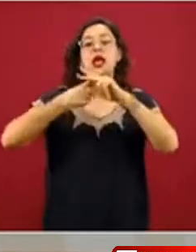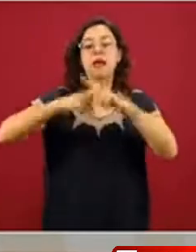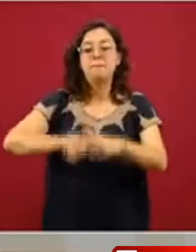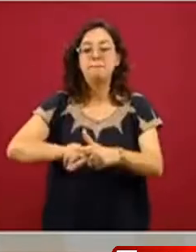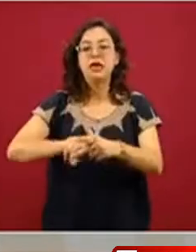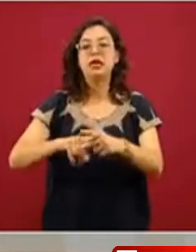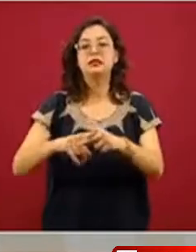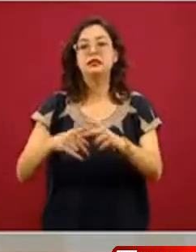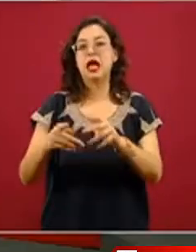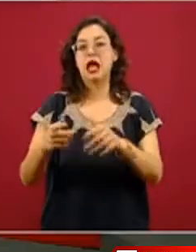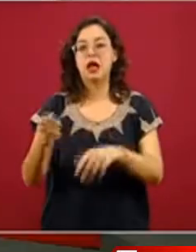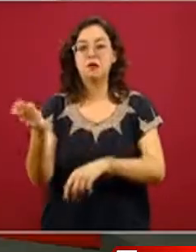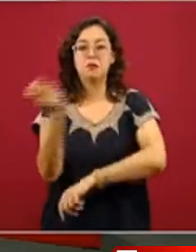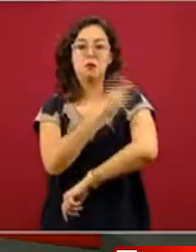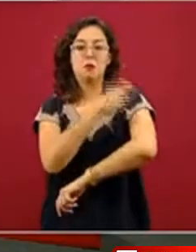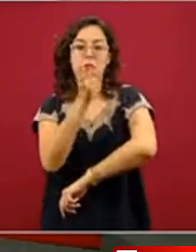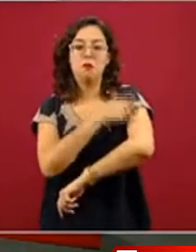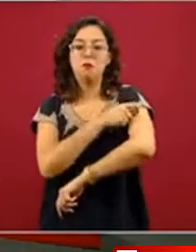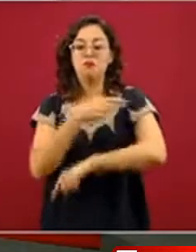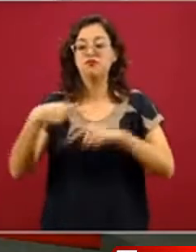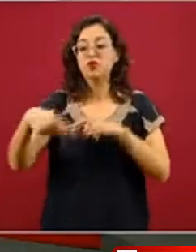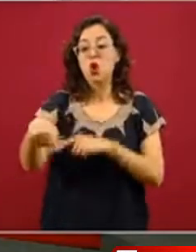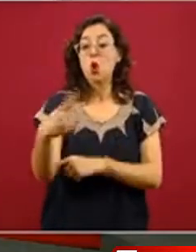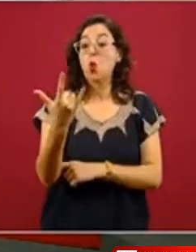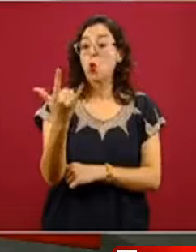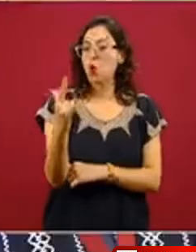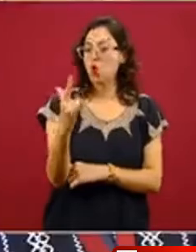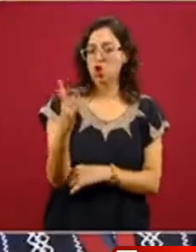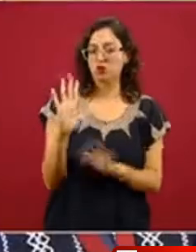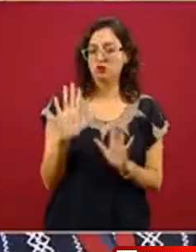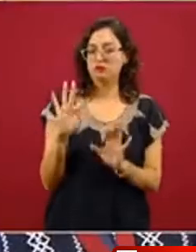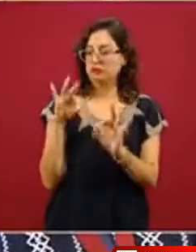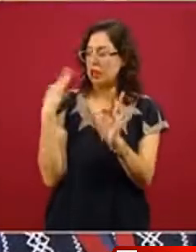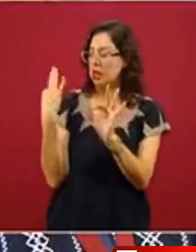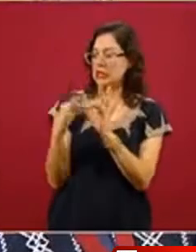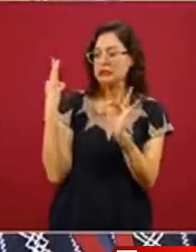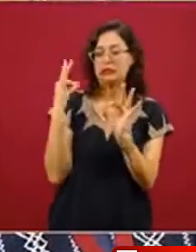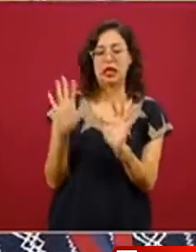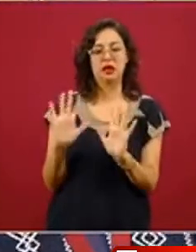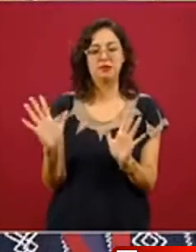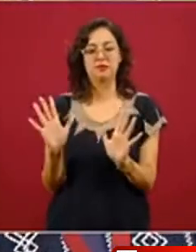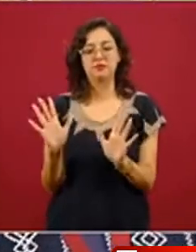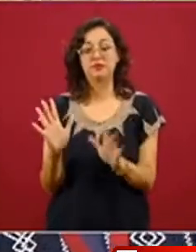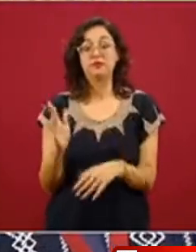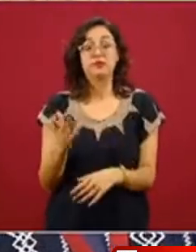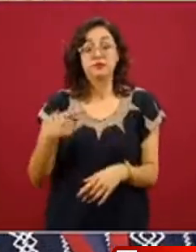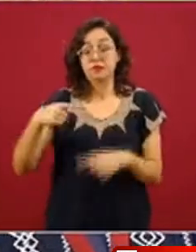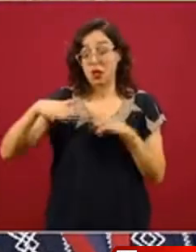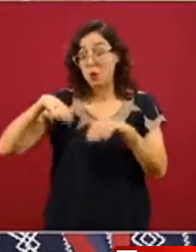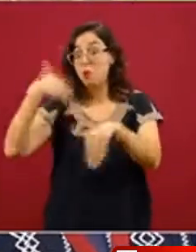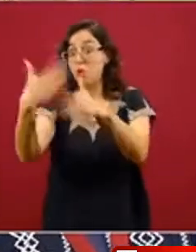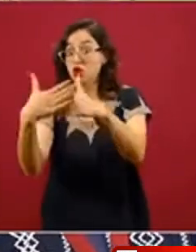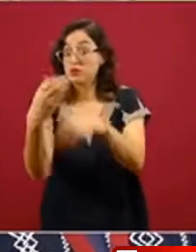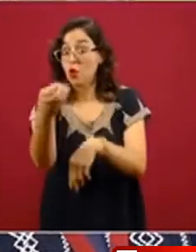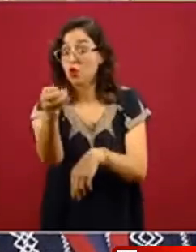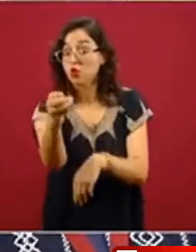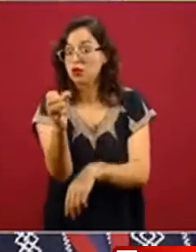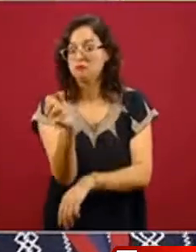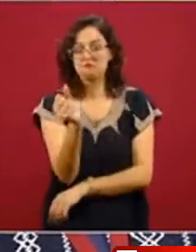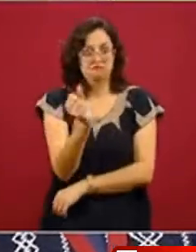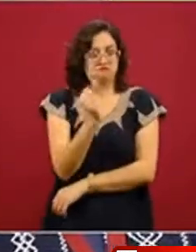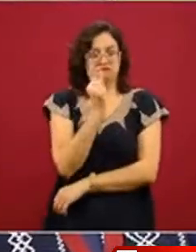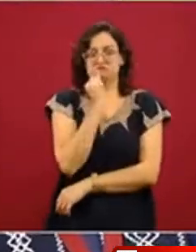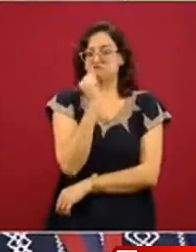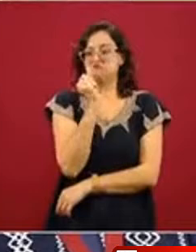está lista más o menos a finales de julio. O sea, todavía no está lista la que se va a